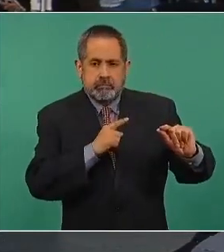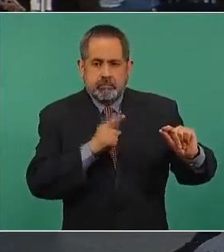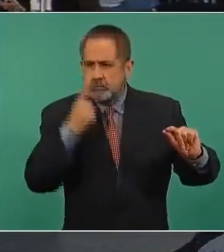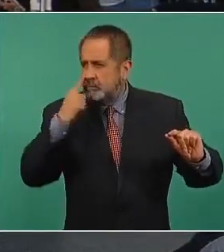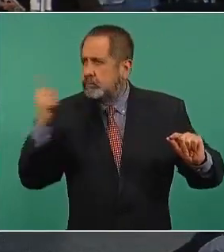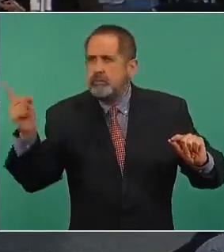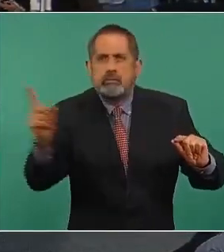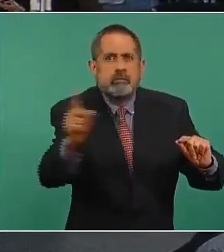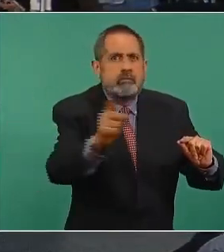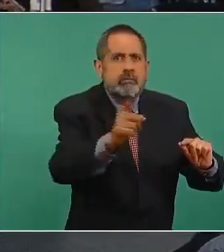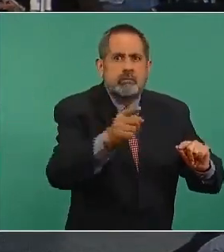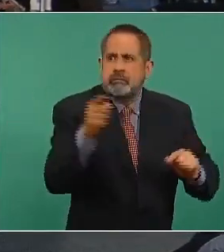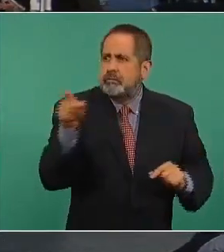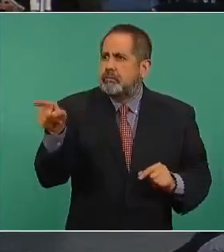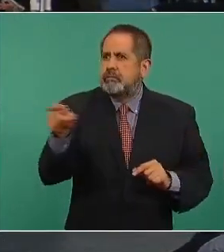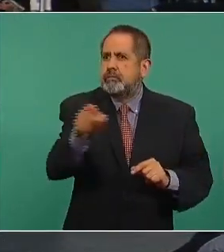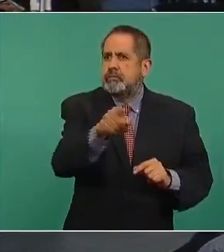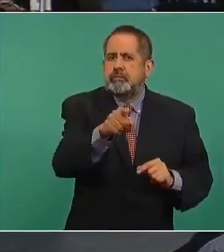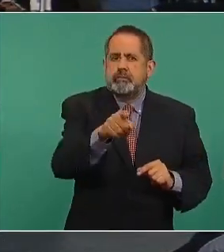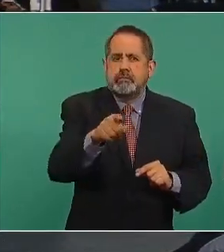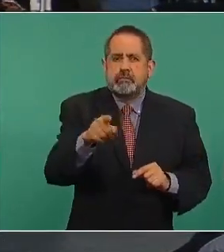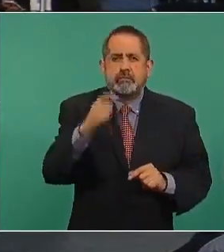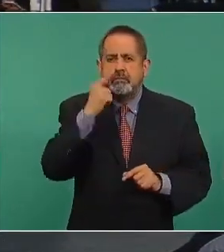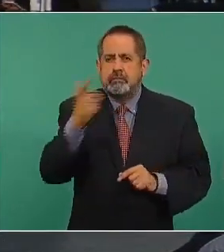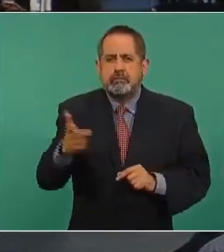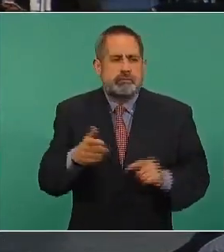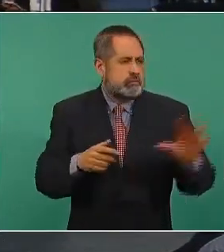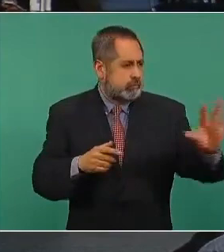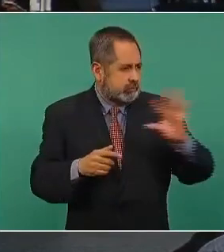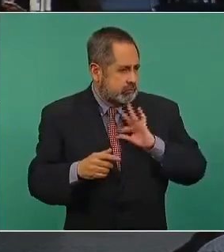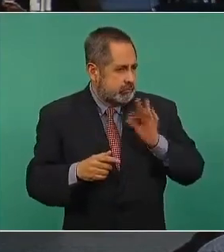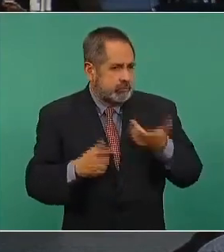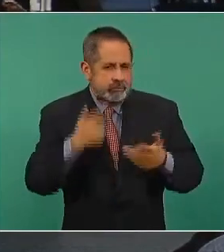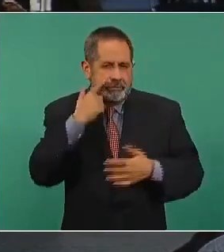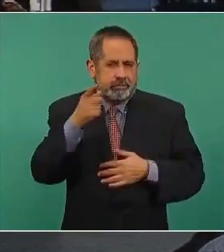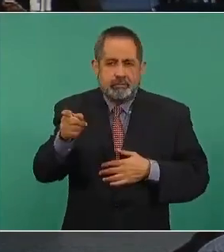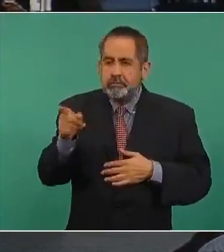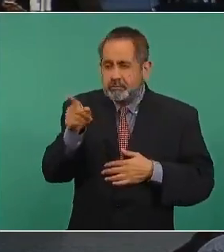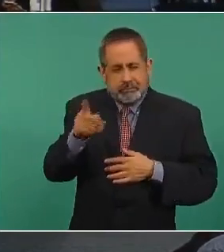salió el señor, y pues obviamente los hermanos migrantes pues me dijeron, ¿sabes qué, Nancy?